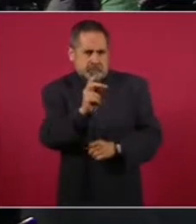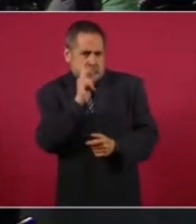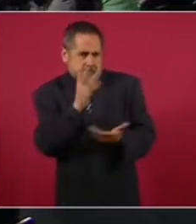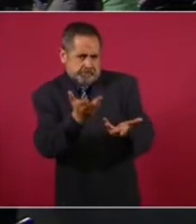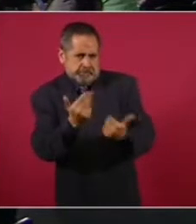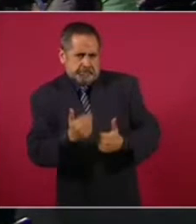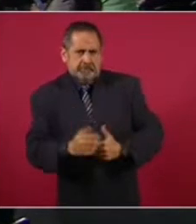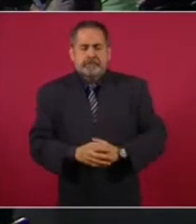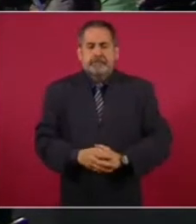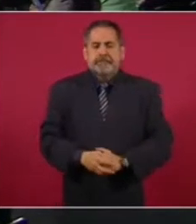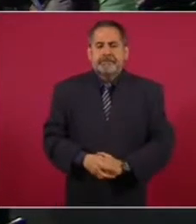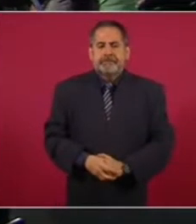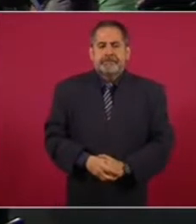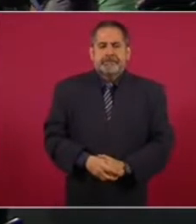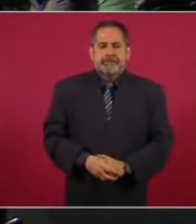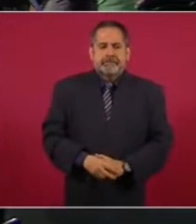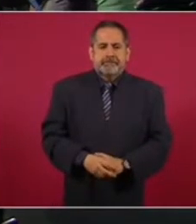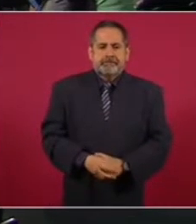nuestras cifras.